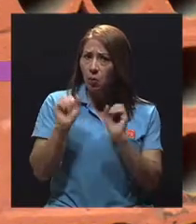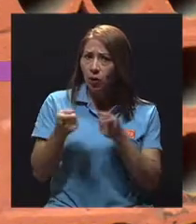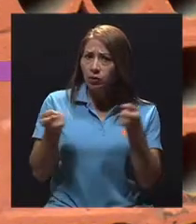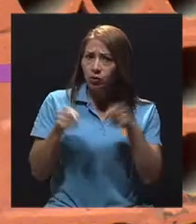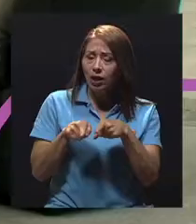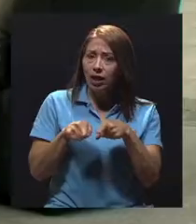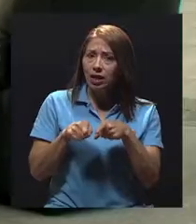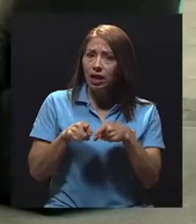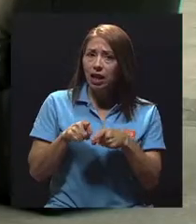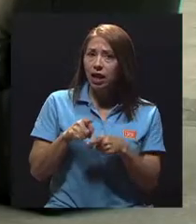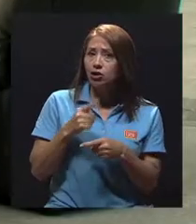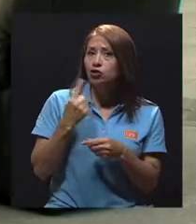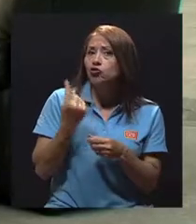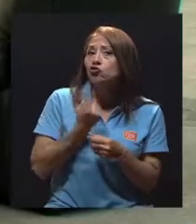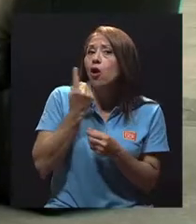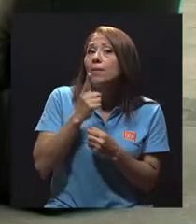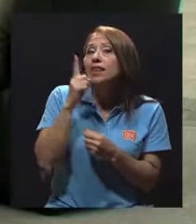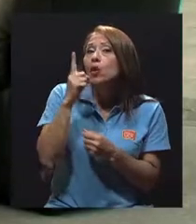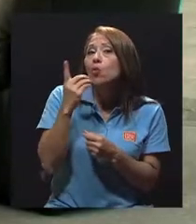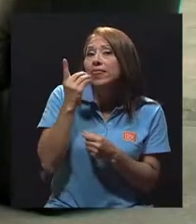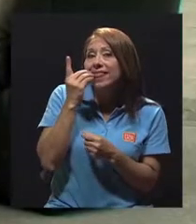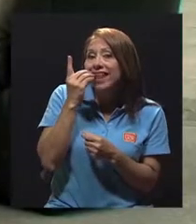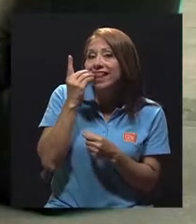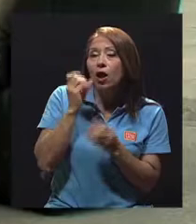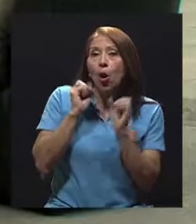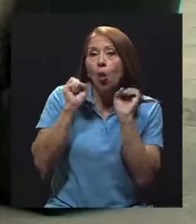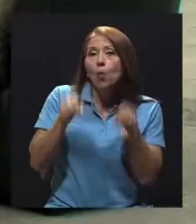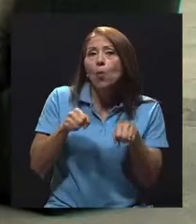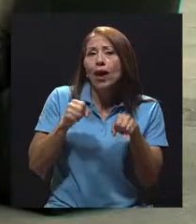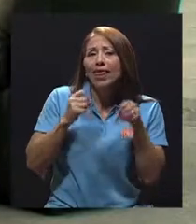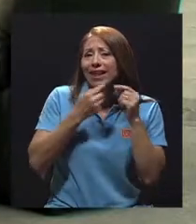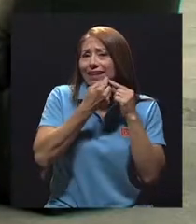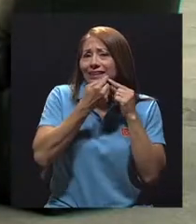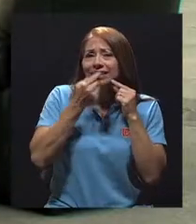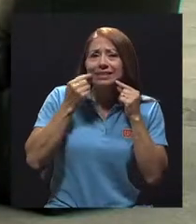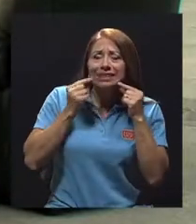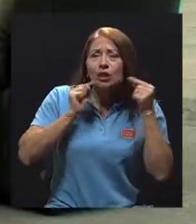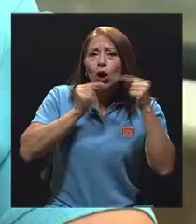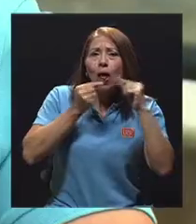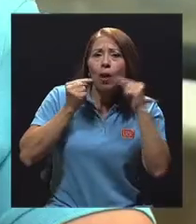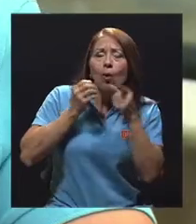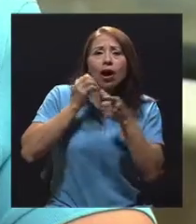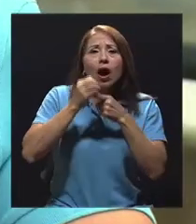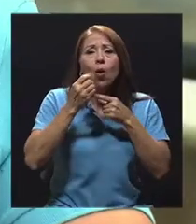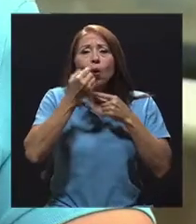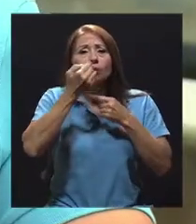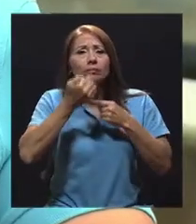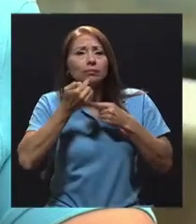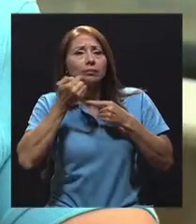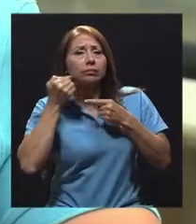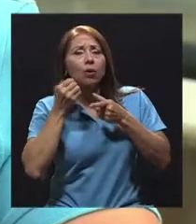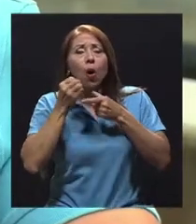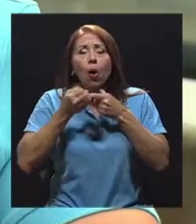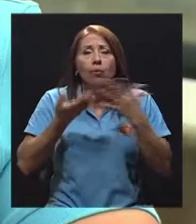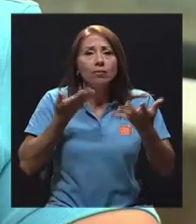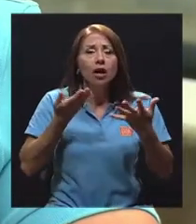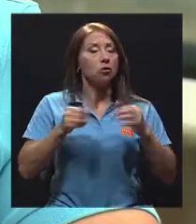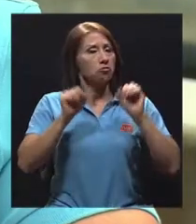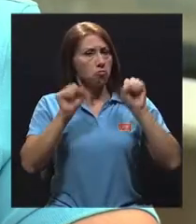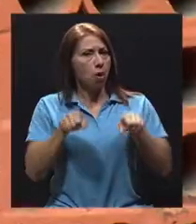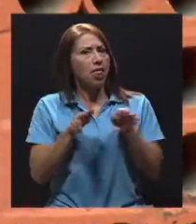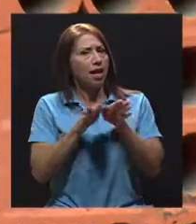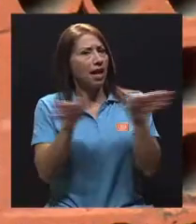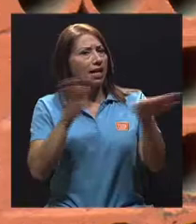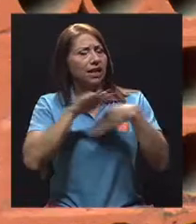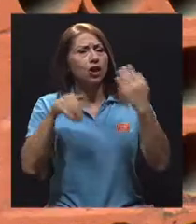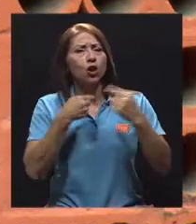que eso puede suceder, digamos, en una sola pieza dental o puede doler toda la boca, sí. Media boca, un cuarto. Podría estar generalizado